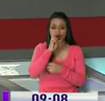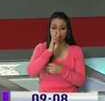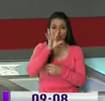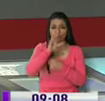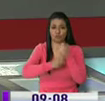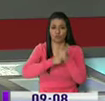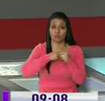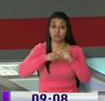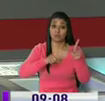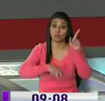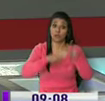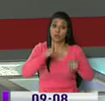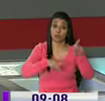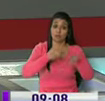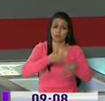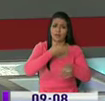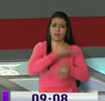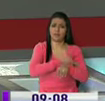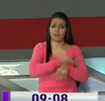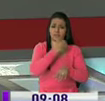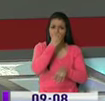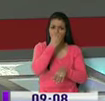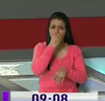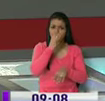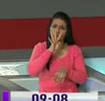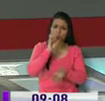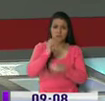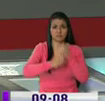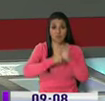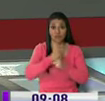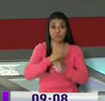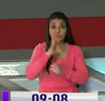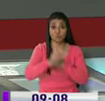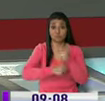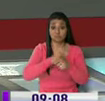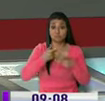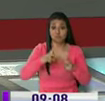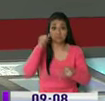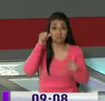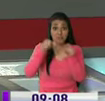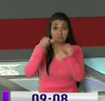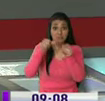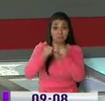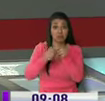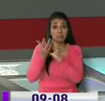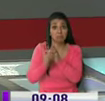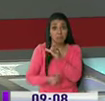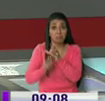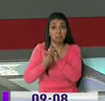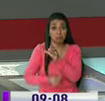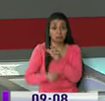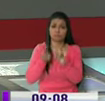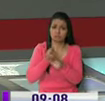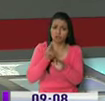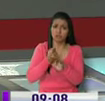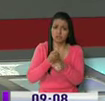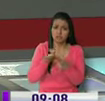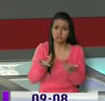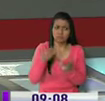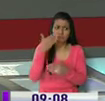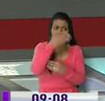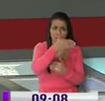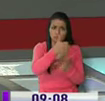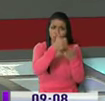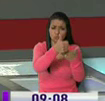casos también de a temprana edad, que es temprana edad, 40, 50 años. Así sí es importante, acuda, vaya. Esta es una de las